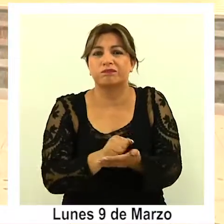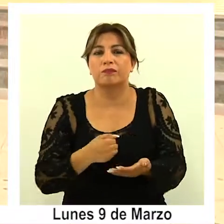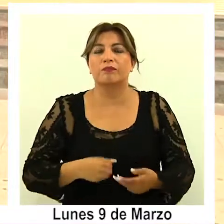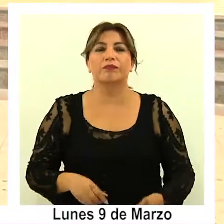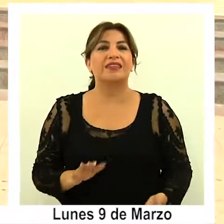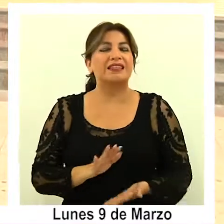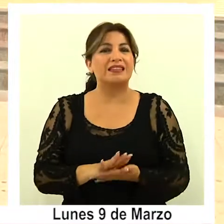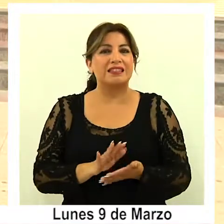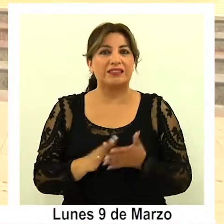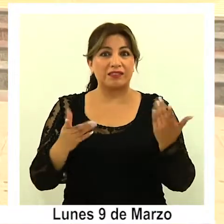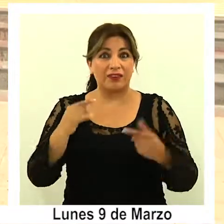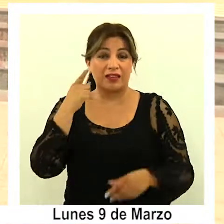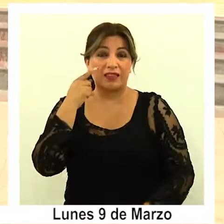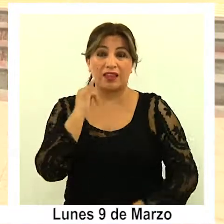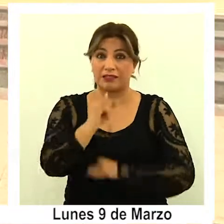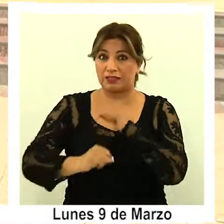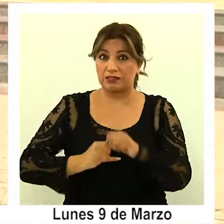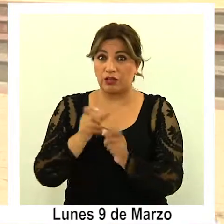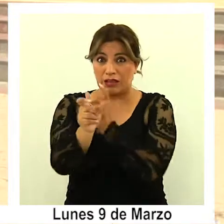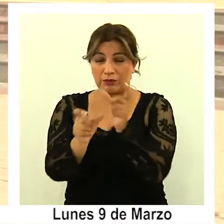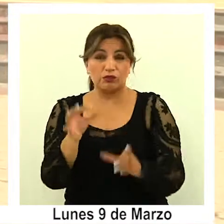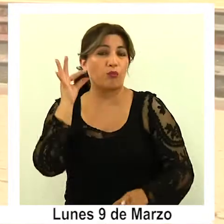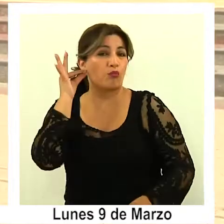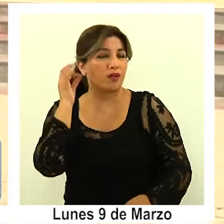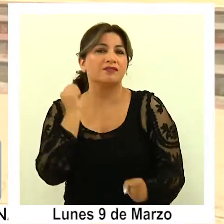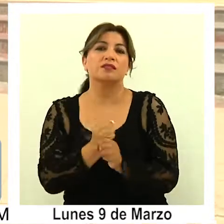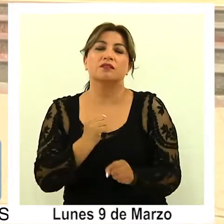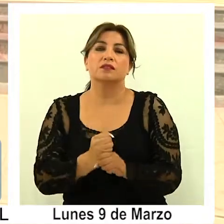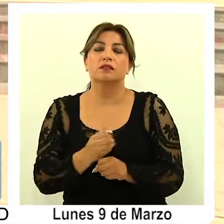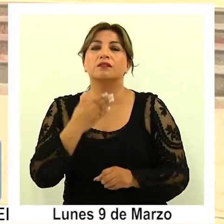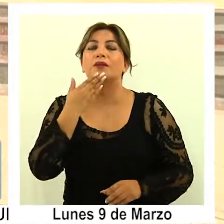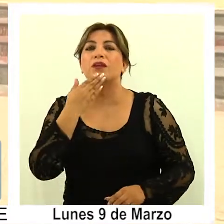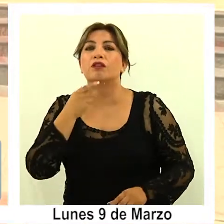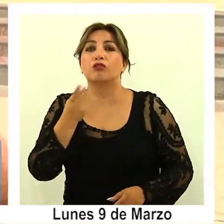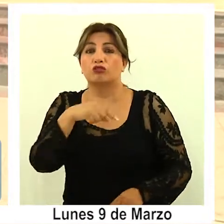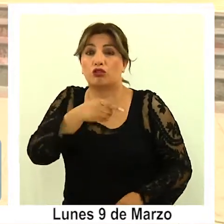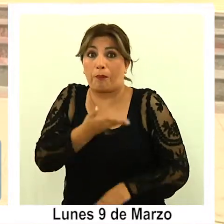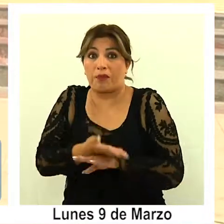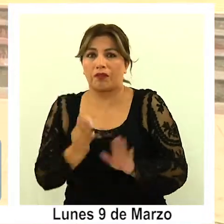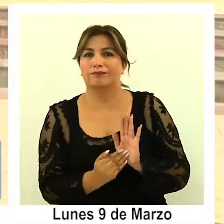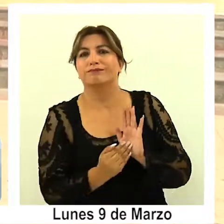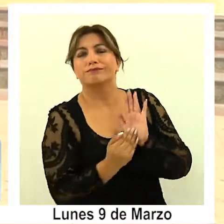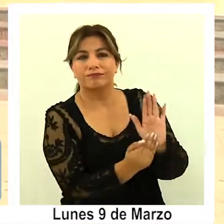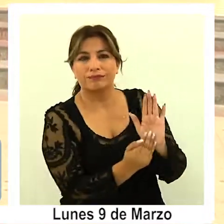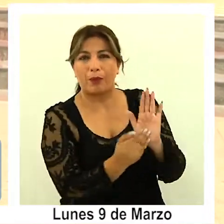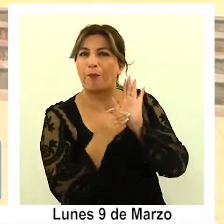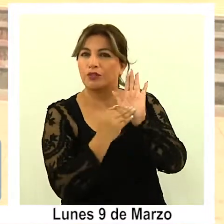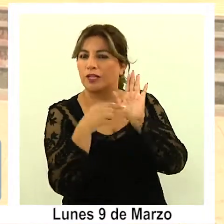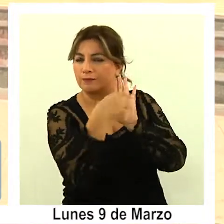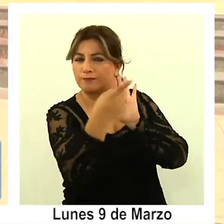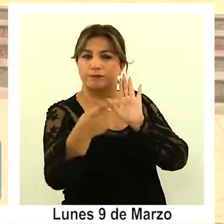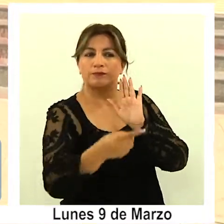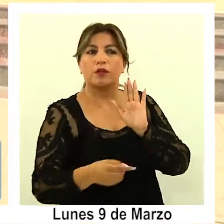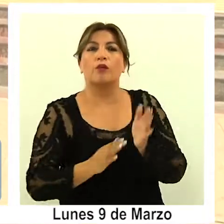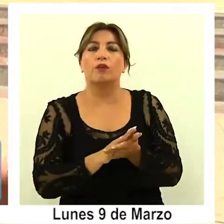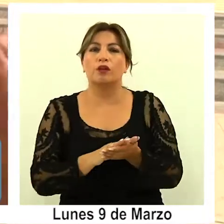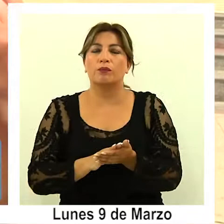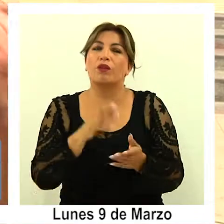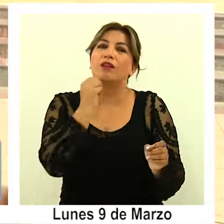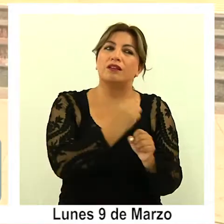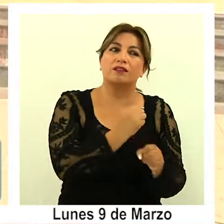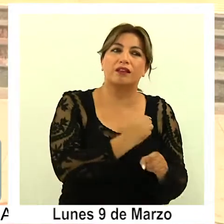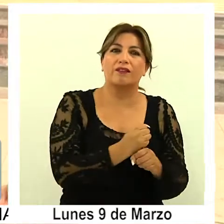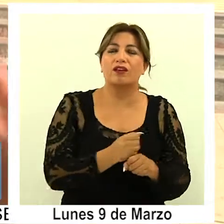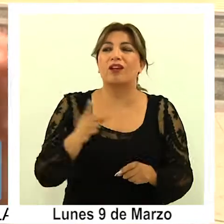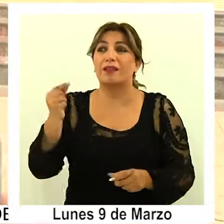manifestación es conmemorar el día internacional de las mujeres trabajadoras y visibilizar nuestras demandas también como como trabajadoras visibilizar la